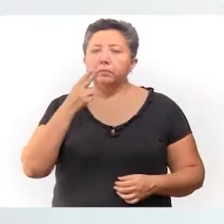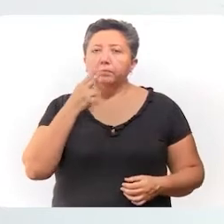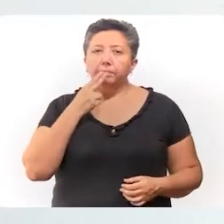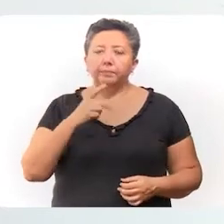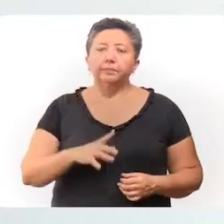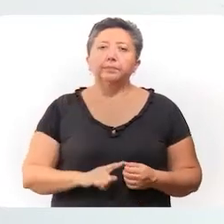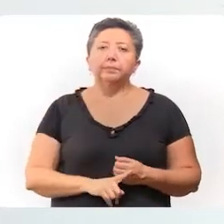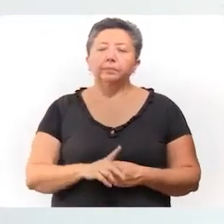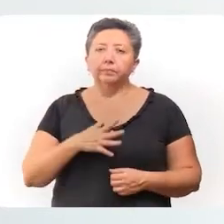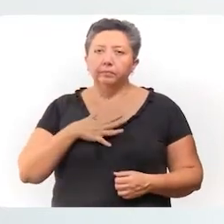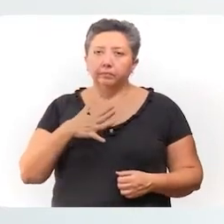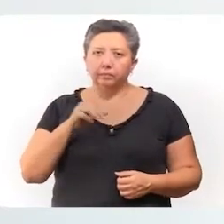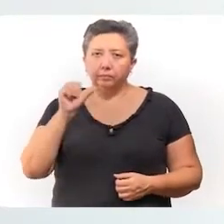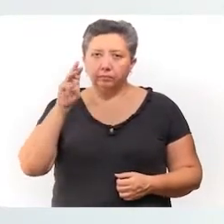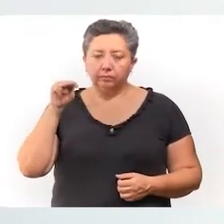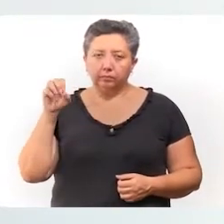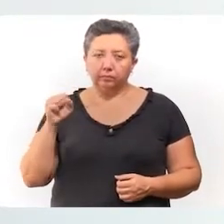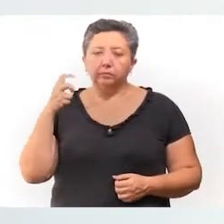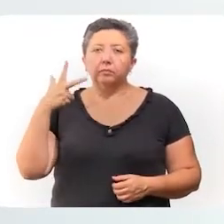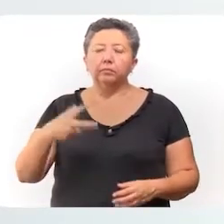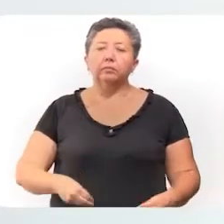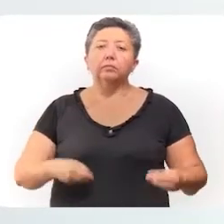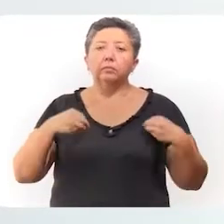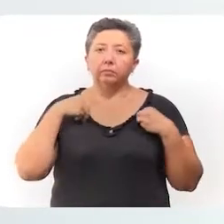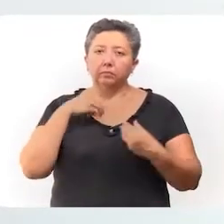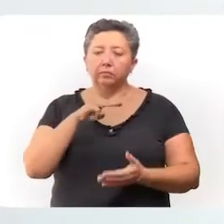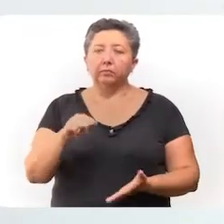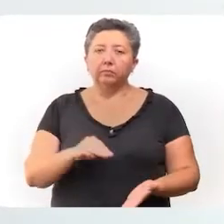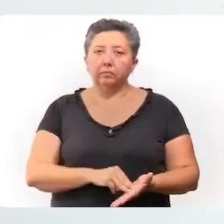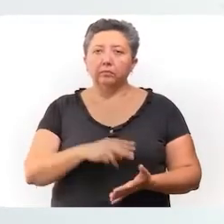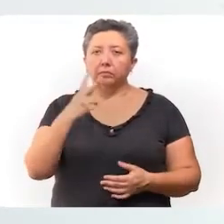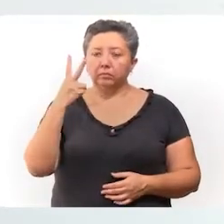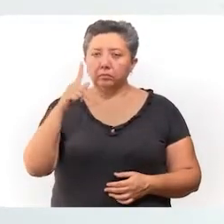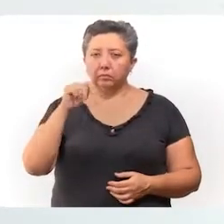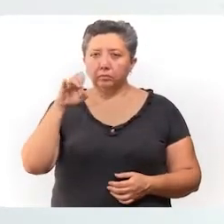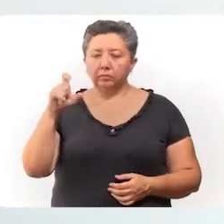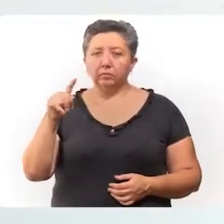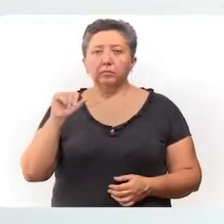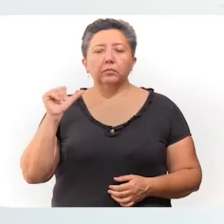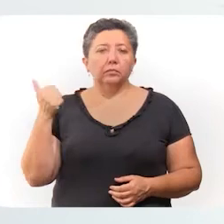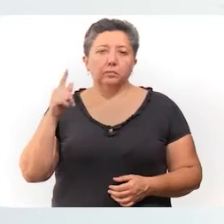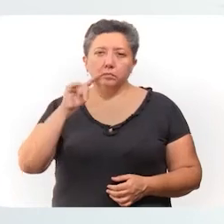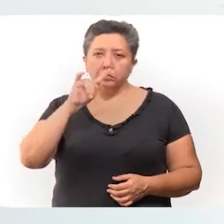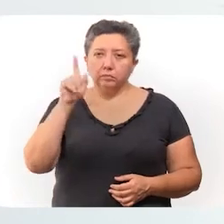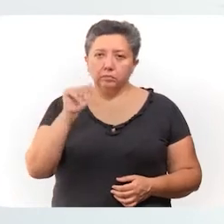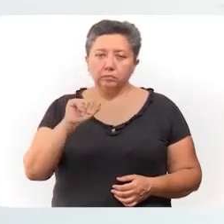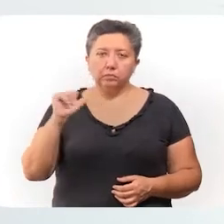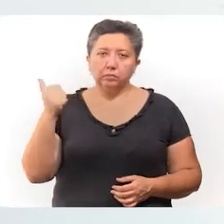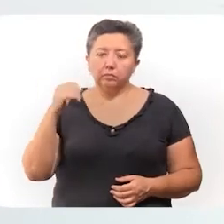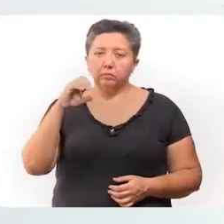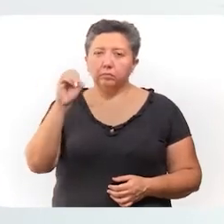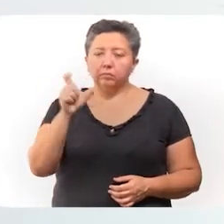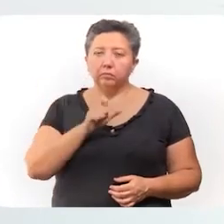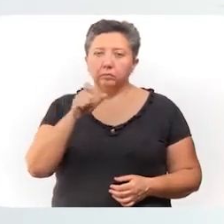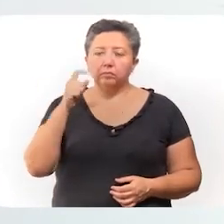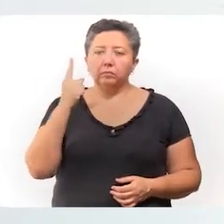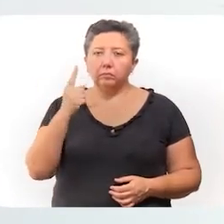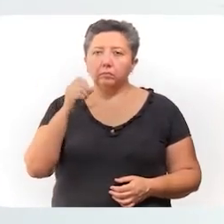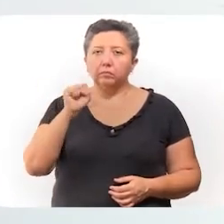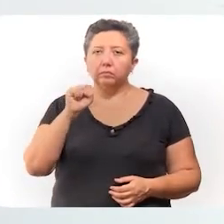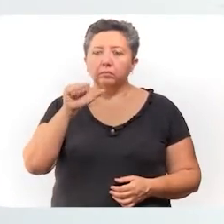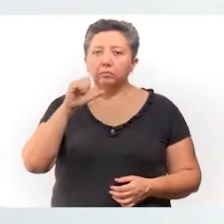tabaquismo, EPOC y asma. 8 residían en Mérida, 2 en Ticul, 1 en Tizimín, 1 en Oxcuxcap, 1